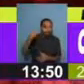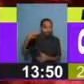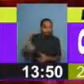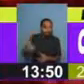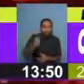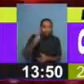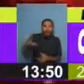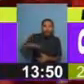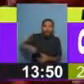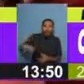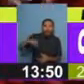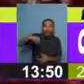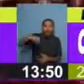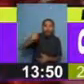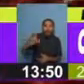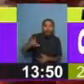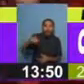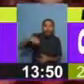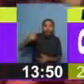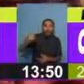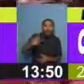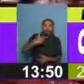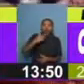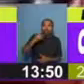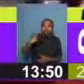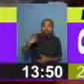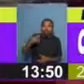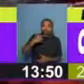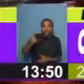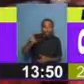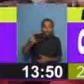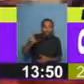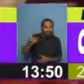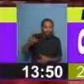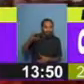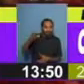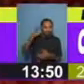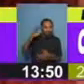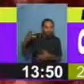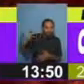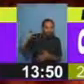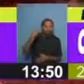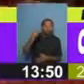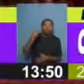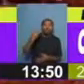Palmasola, ya que tenemos una oportunidad histórica. La unidad